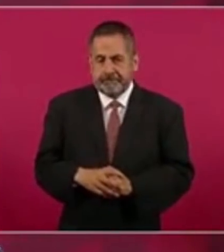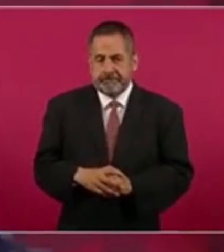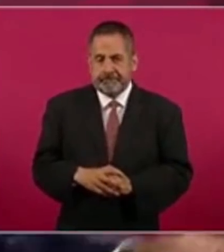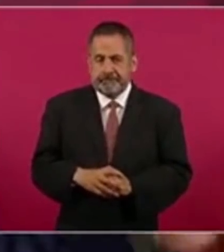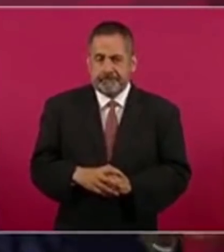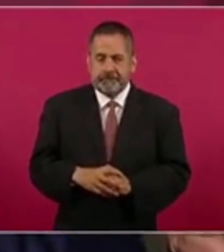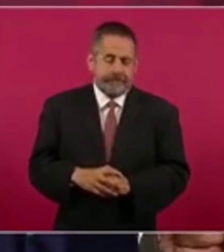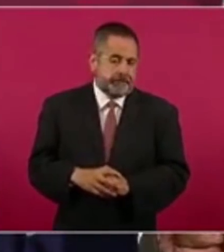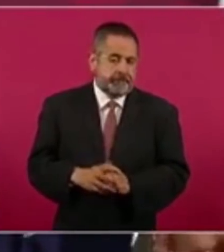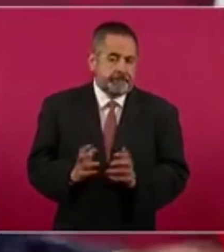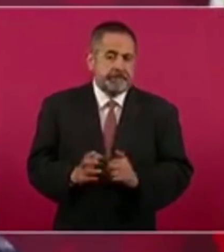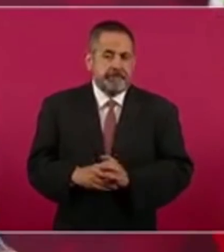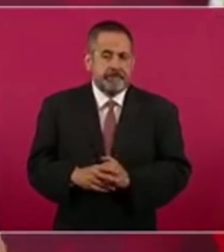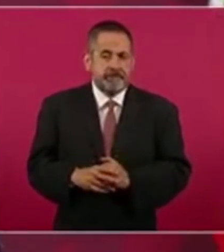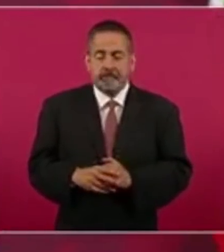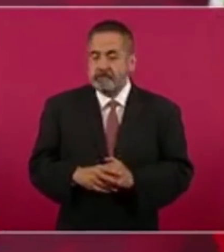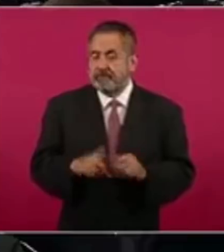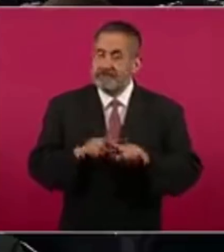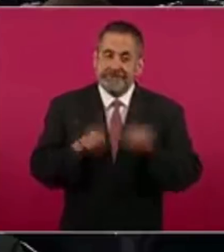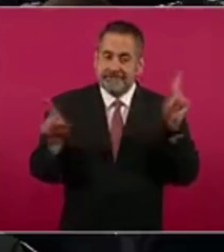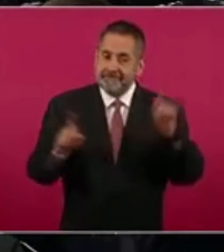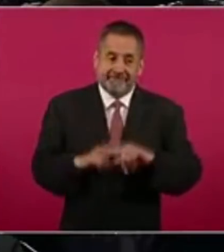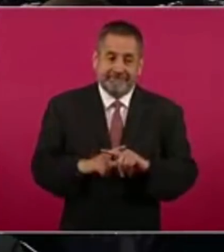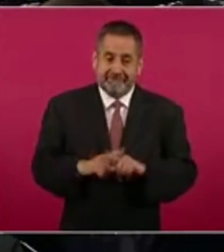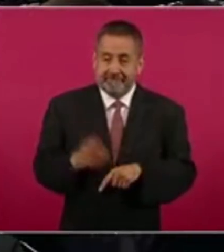no es lo mismo Rosa Isela